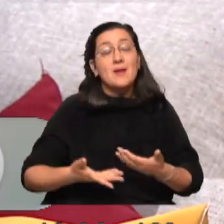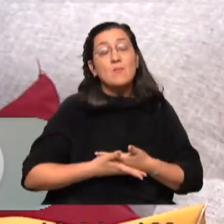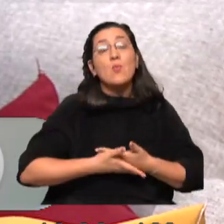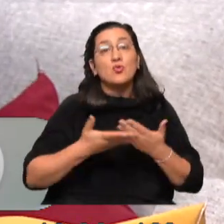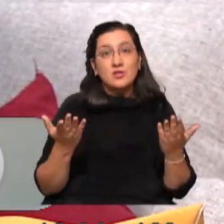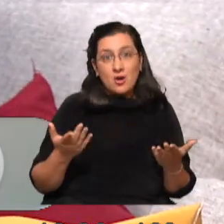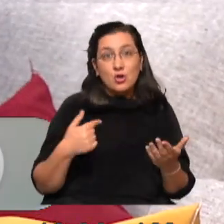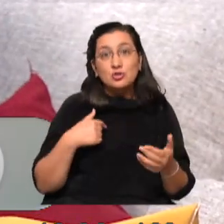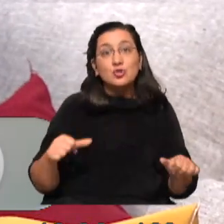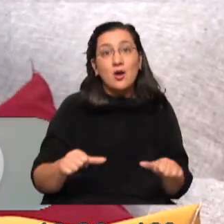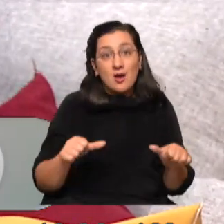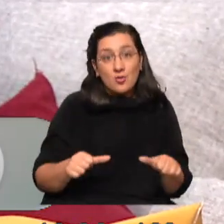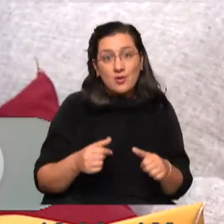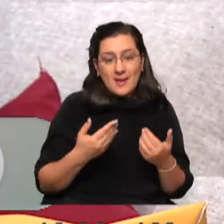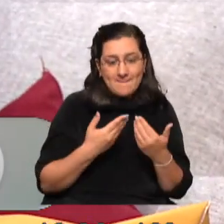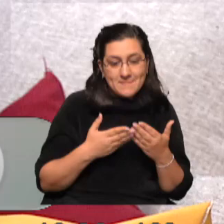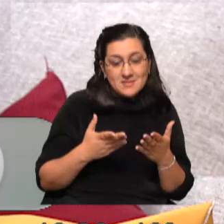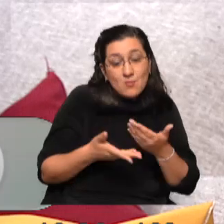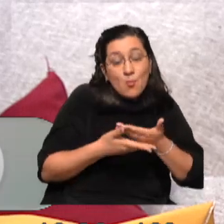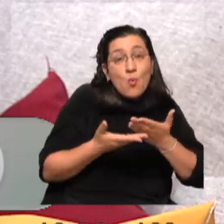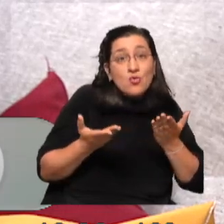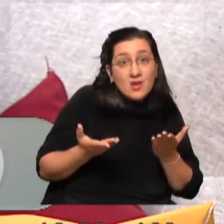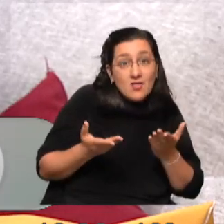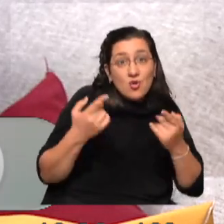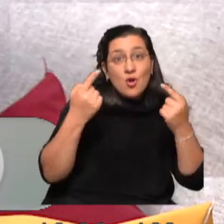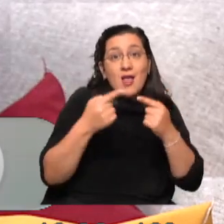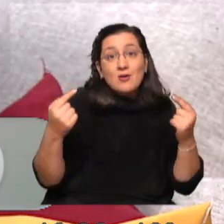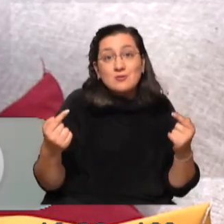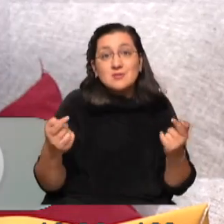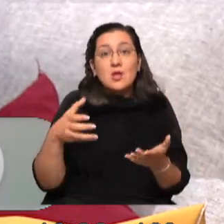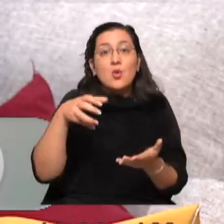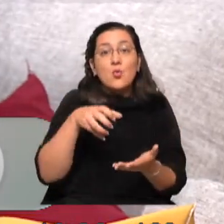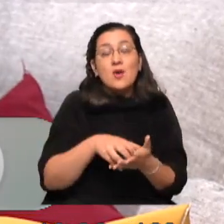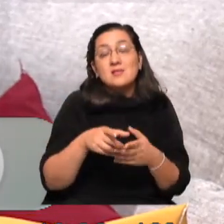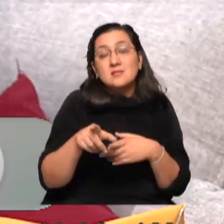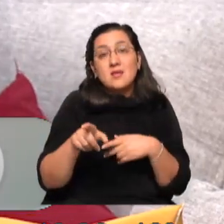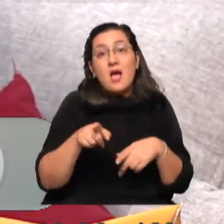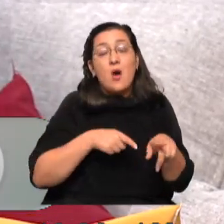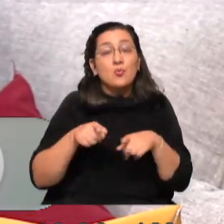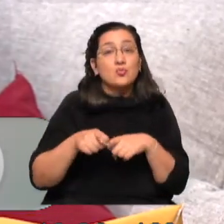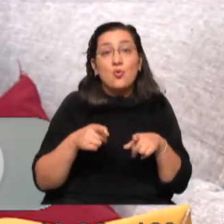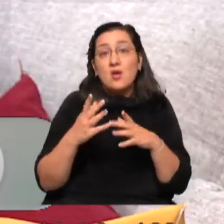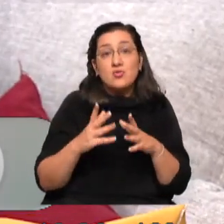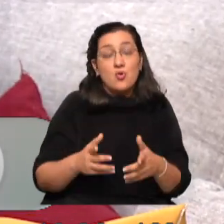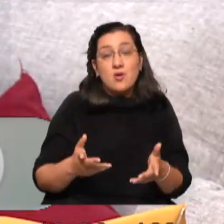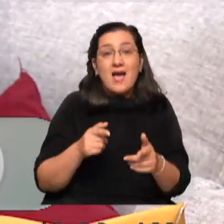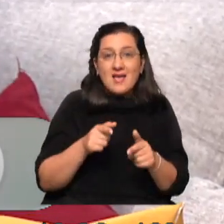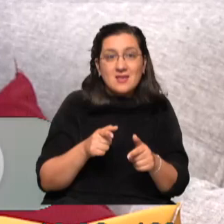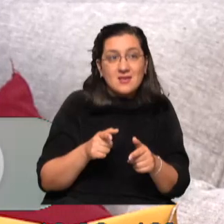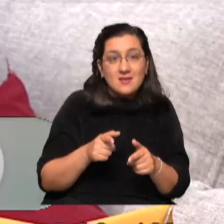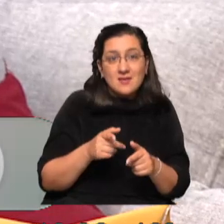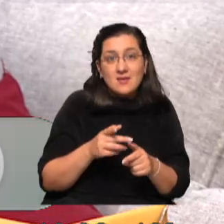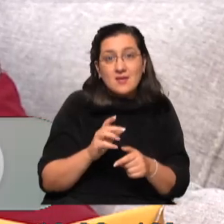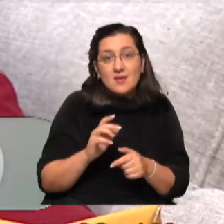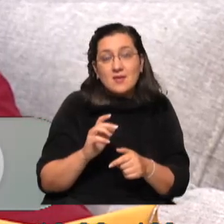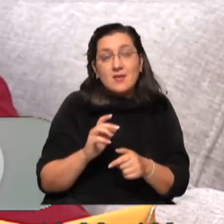hace. Empecé como mostrando las cosas en lugares más autogestionados. O sea, hay escondida en